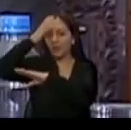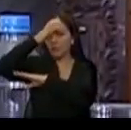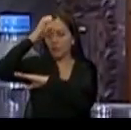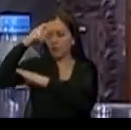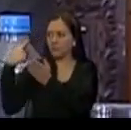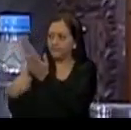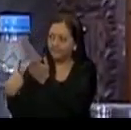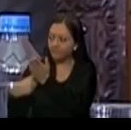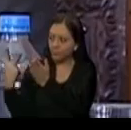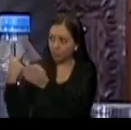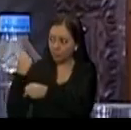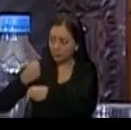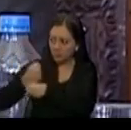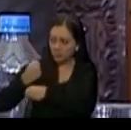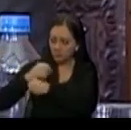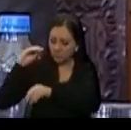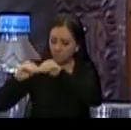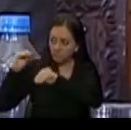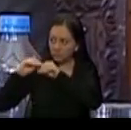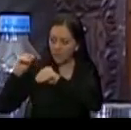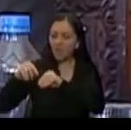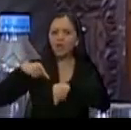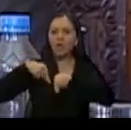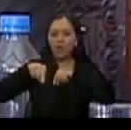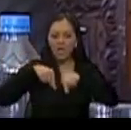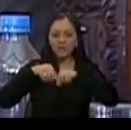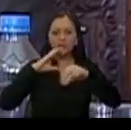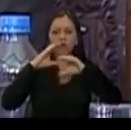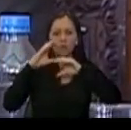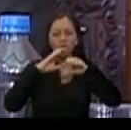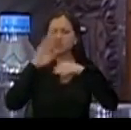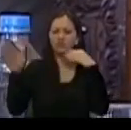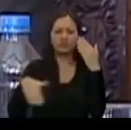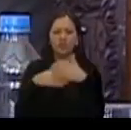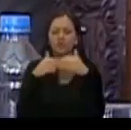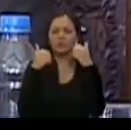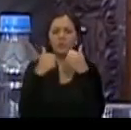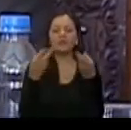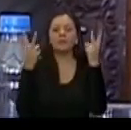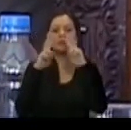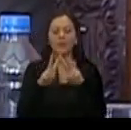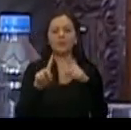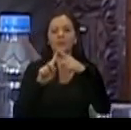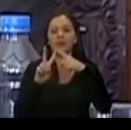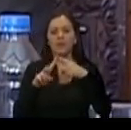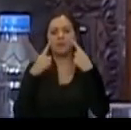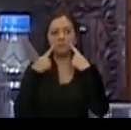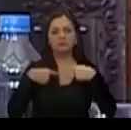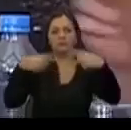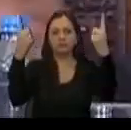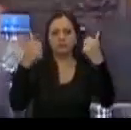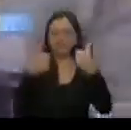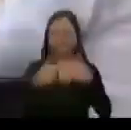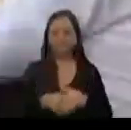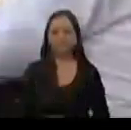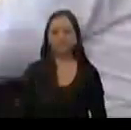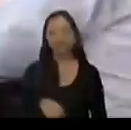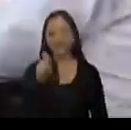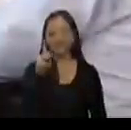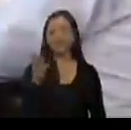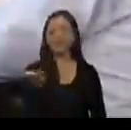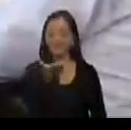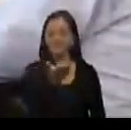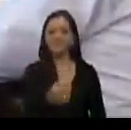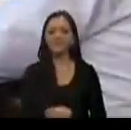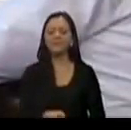facilidades necesarias, logísticas, de comunicación y de transmisión a la prensa. ¿Qué? Tu pregunta.